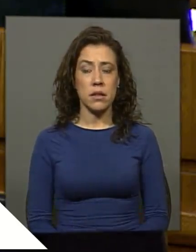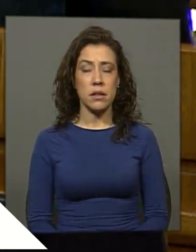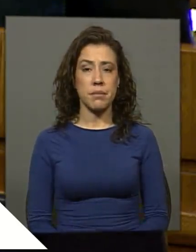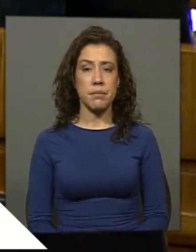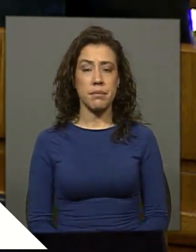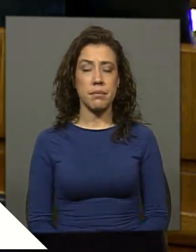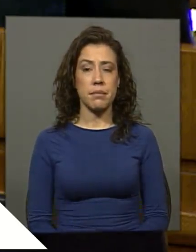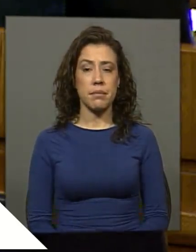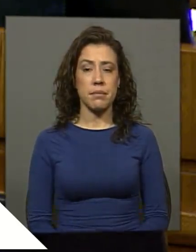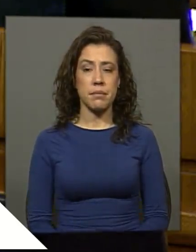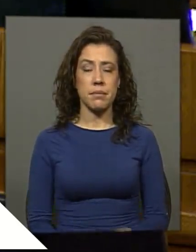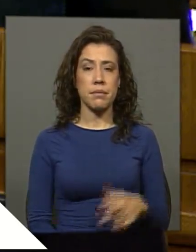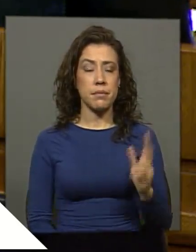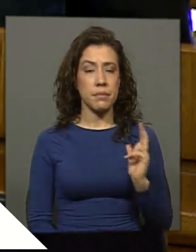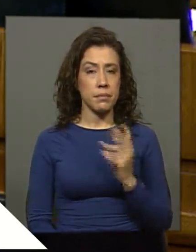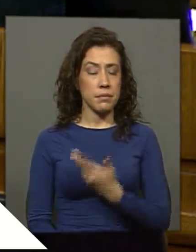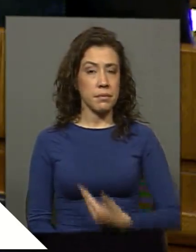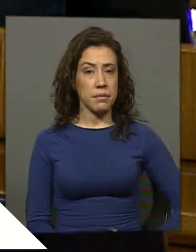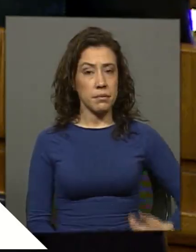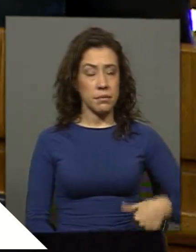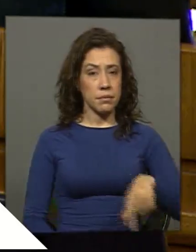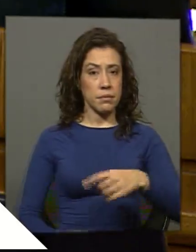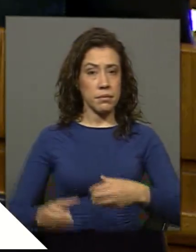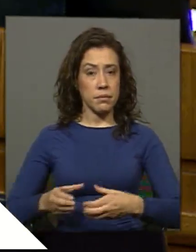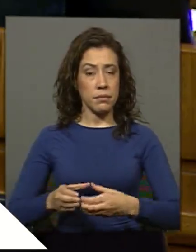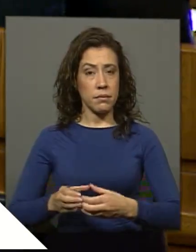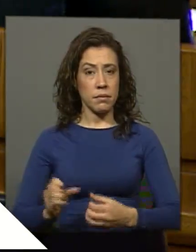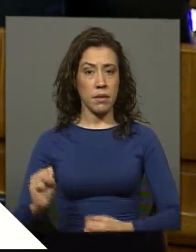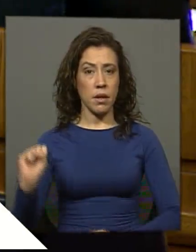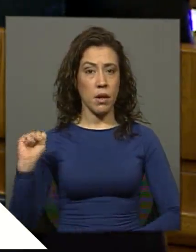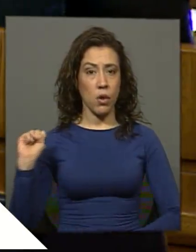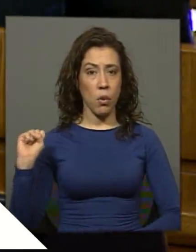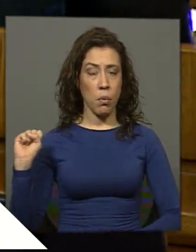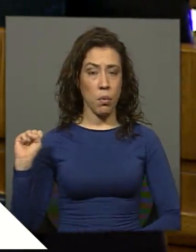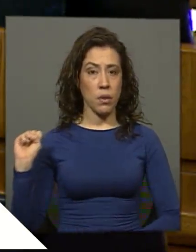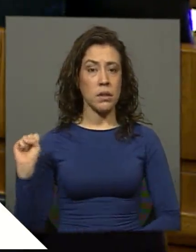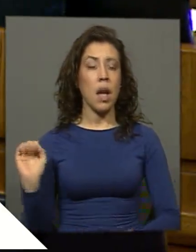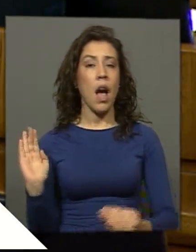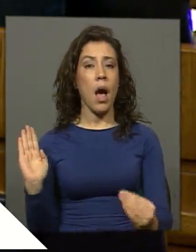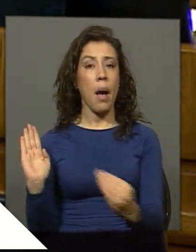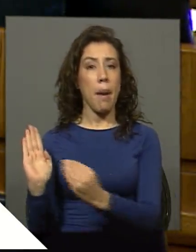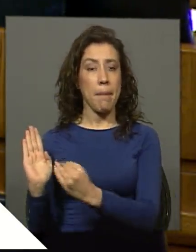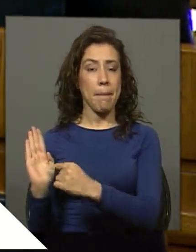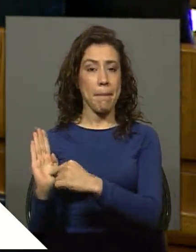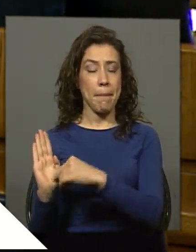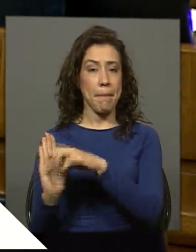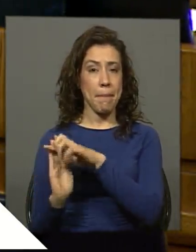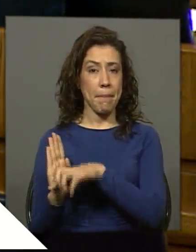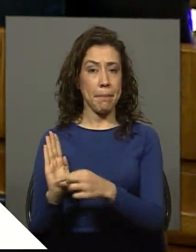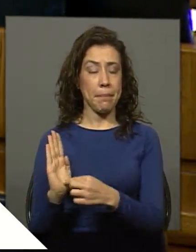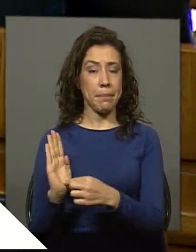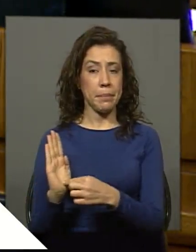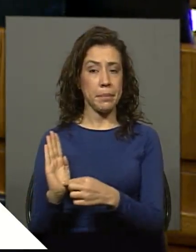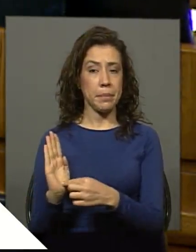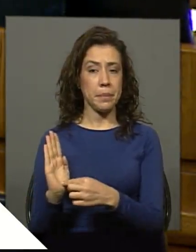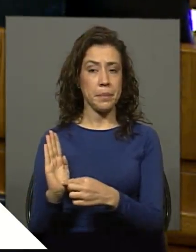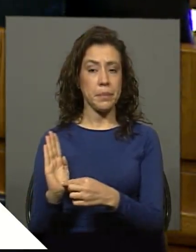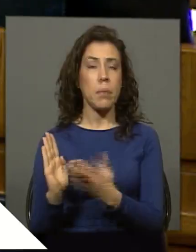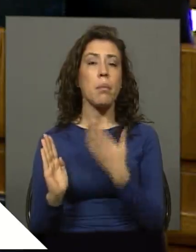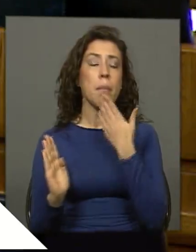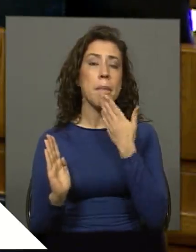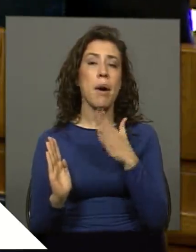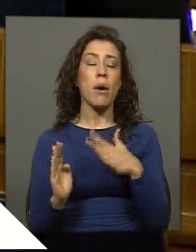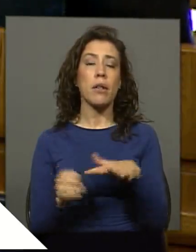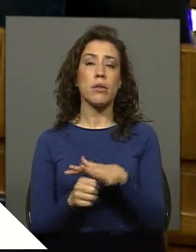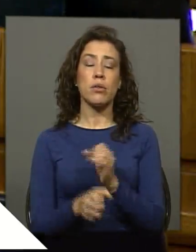presidente como bancada del partido comunista y la izquierda ciudadana vamos a apoyar esta iniciativa toda vez que mejora las